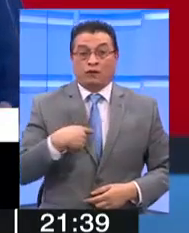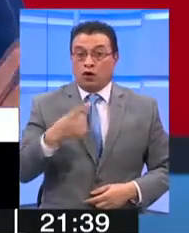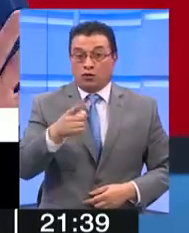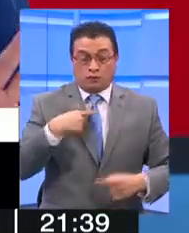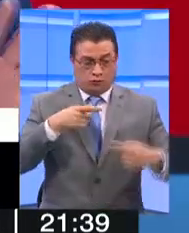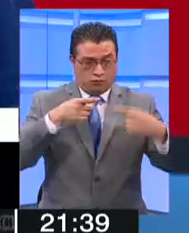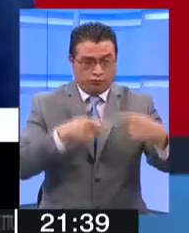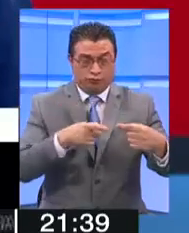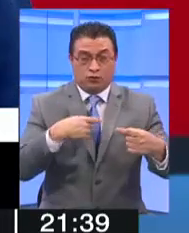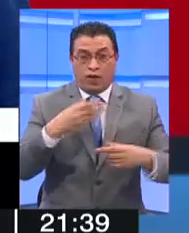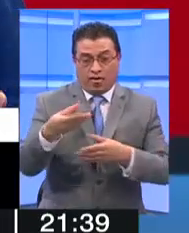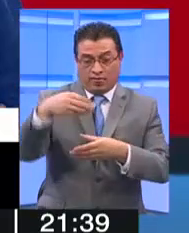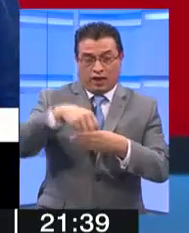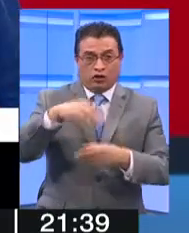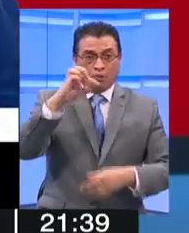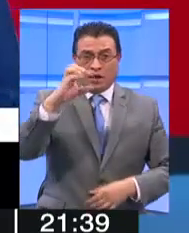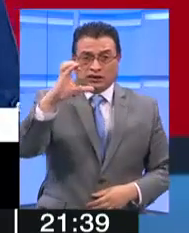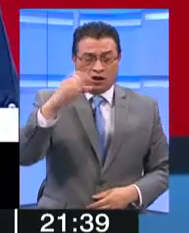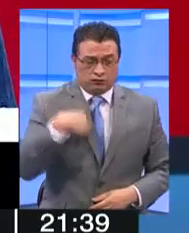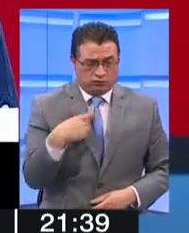veo dentro del PC.